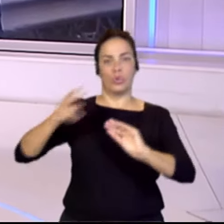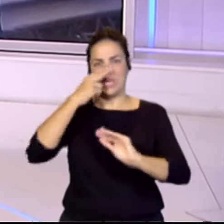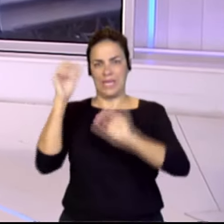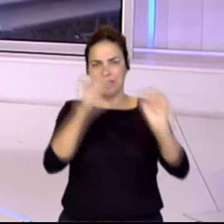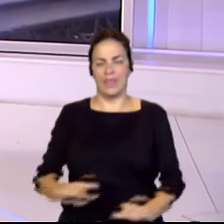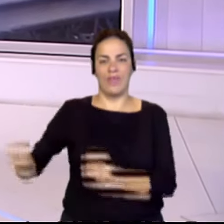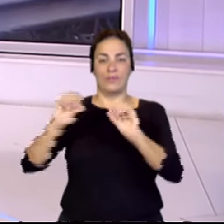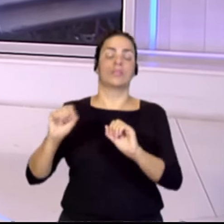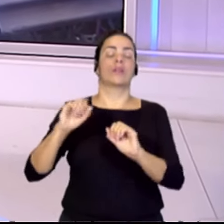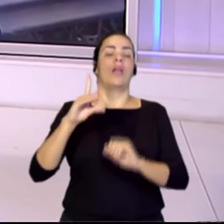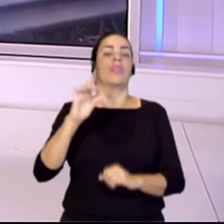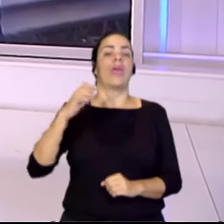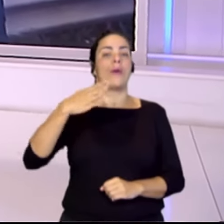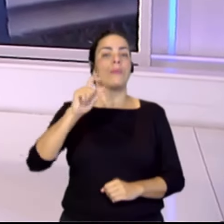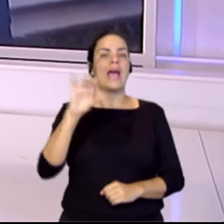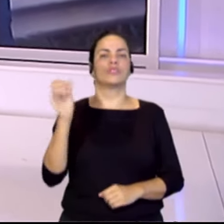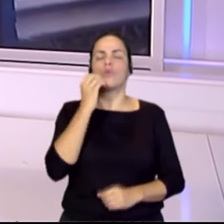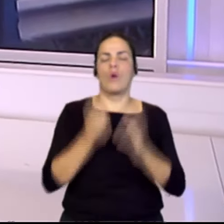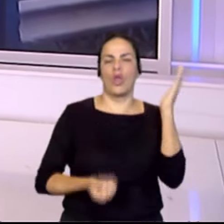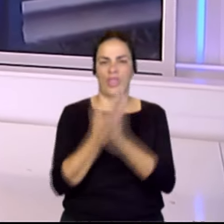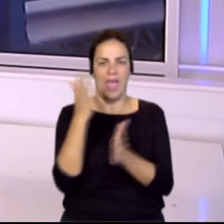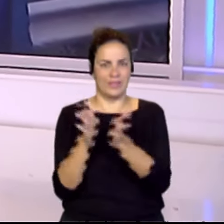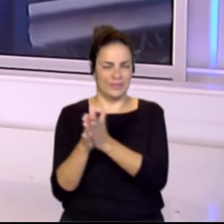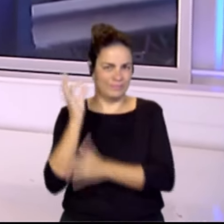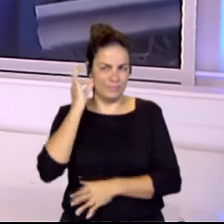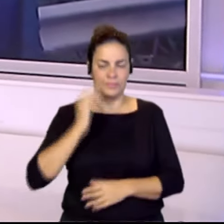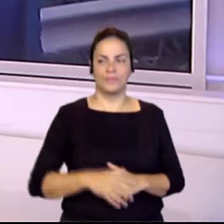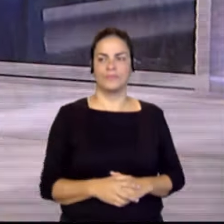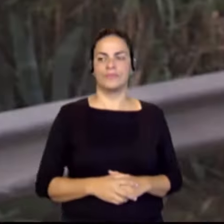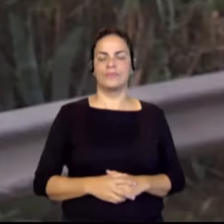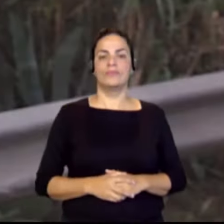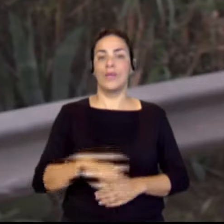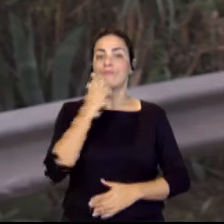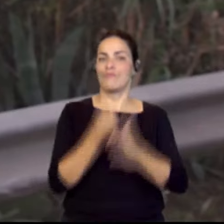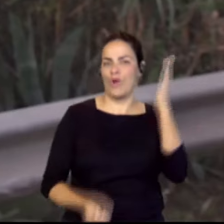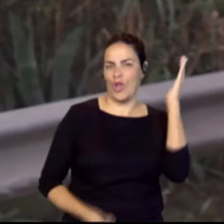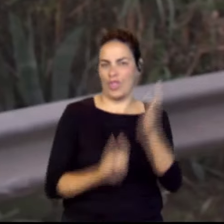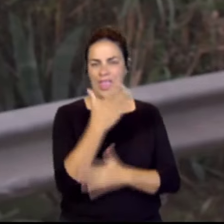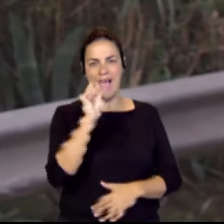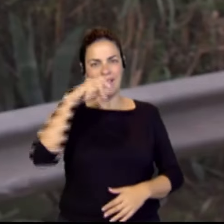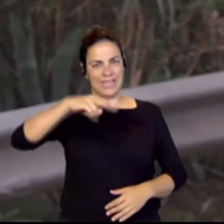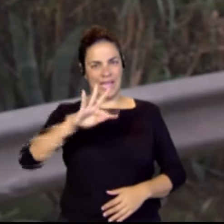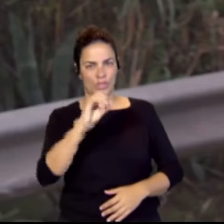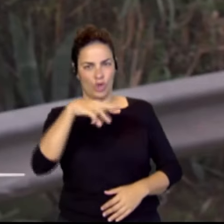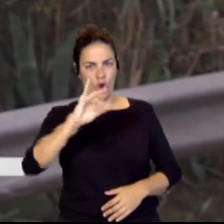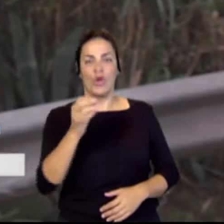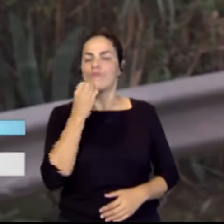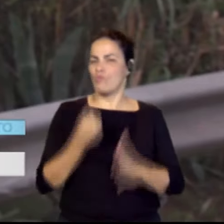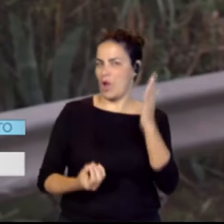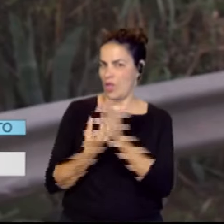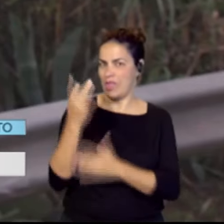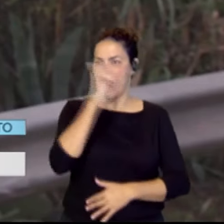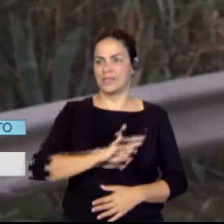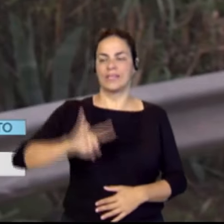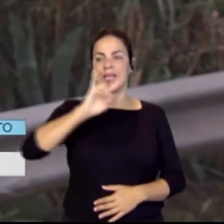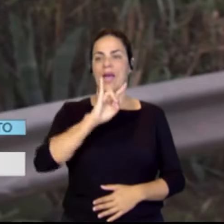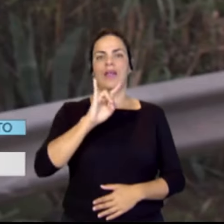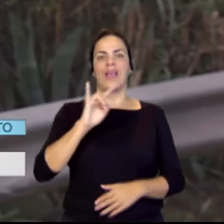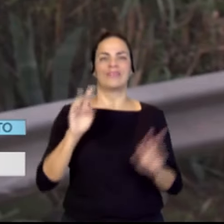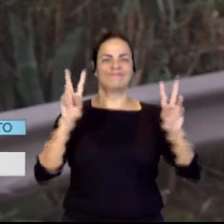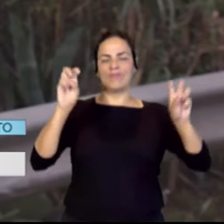buenos días buenos días Antonio Buenos días Canarias no lo representa no